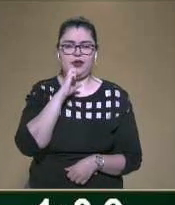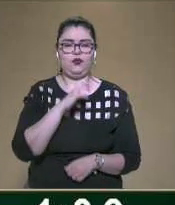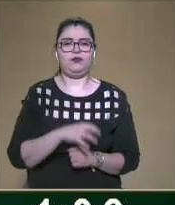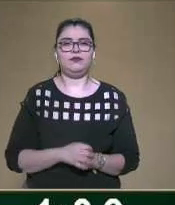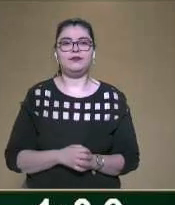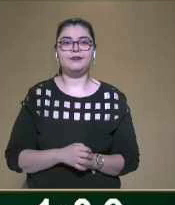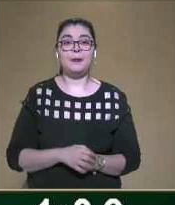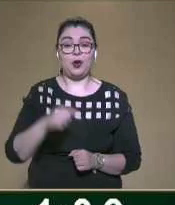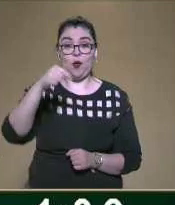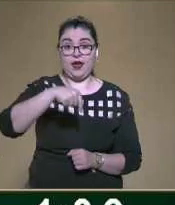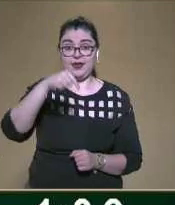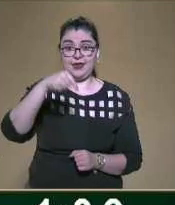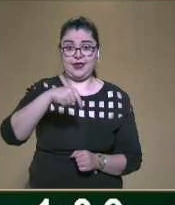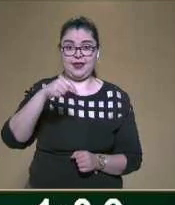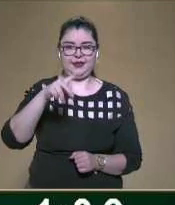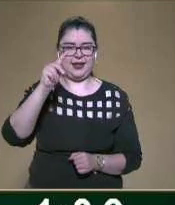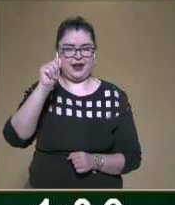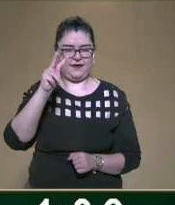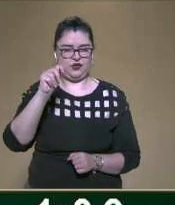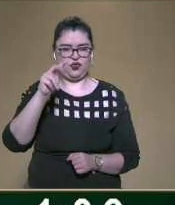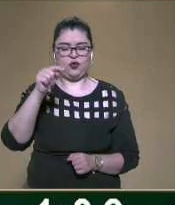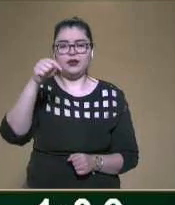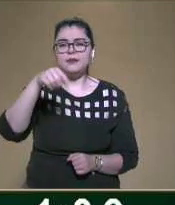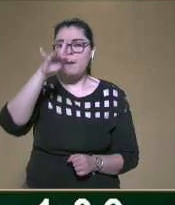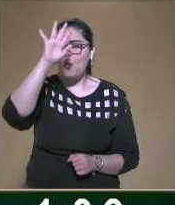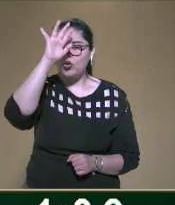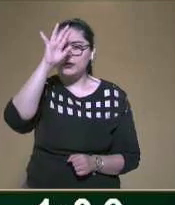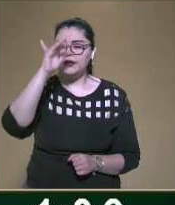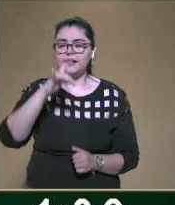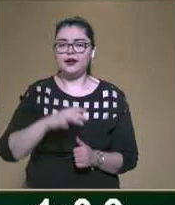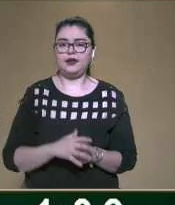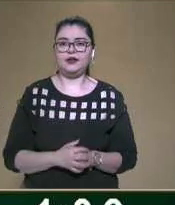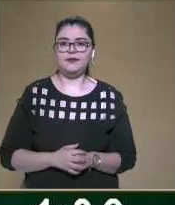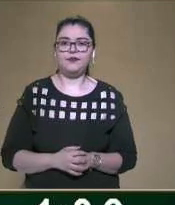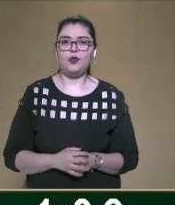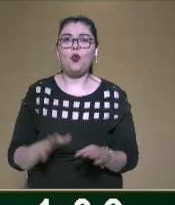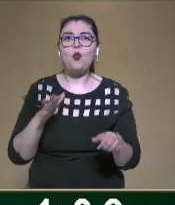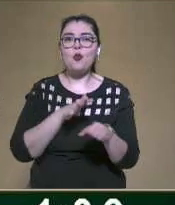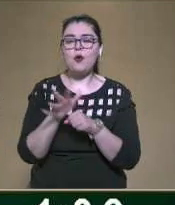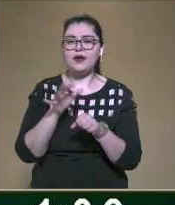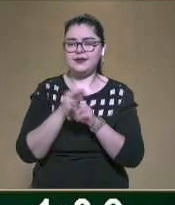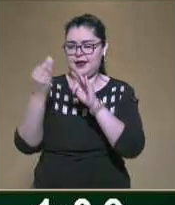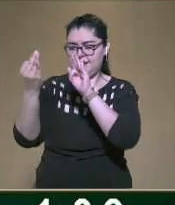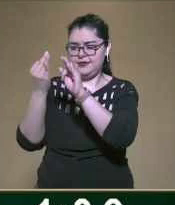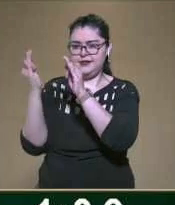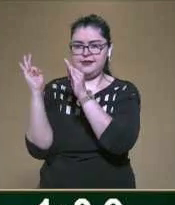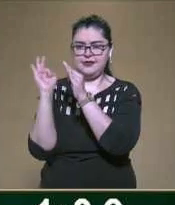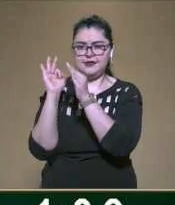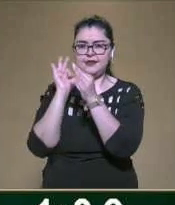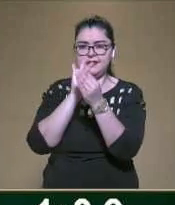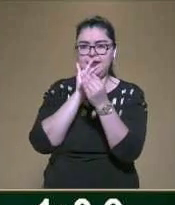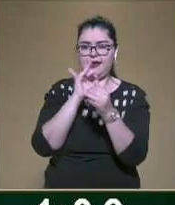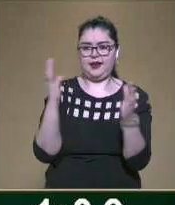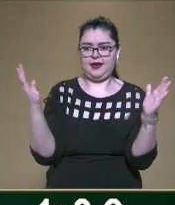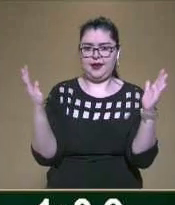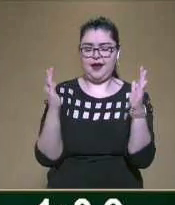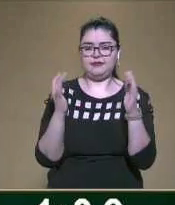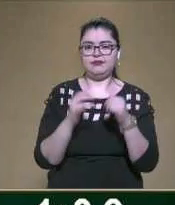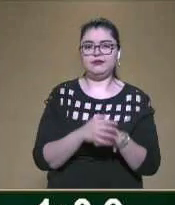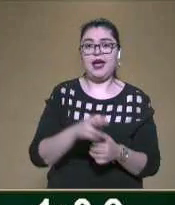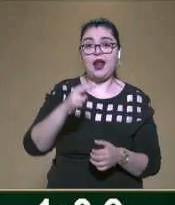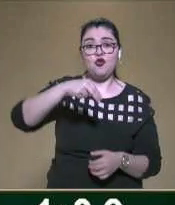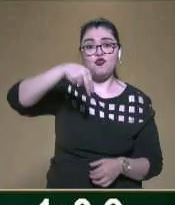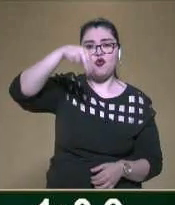se encuentra en Monterrey. ¿Con cuáles municipios limita Monterrey al norte? Vamos a ver. Al norte